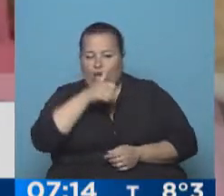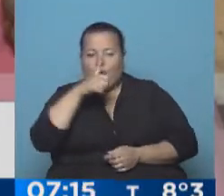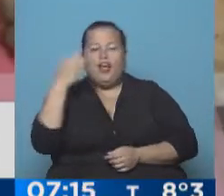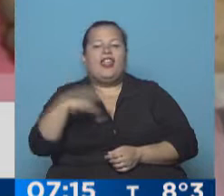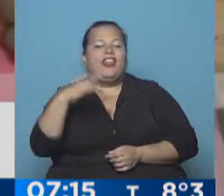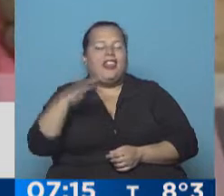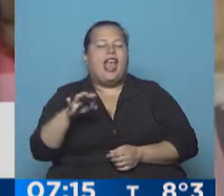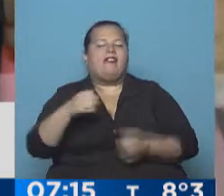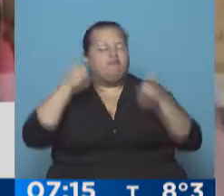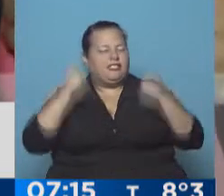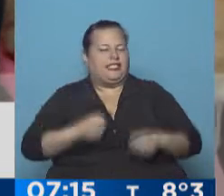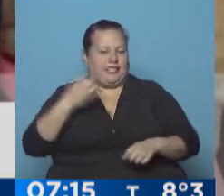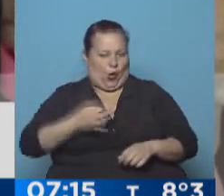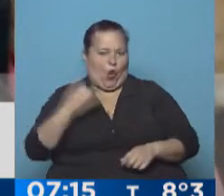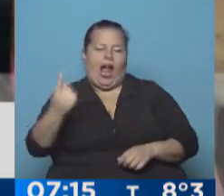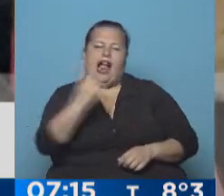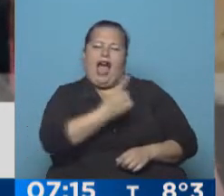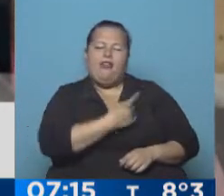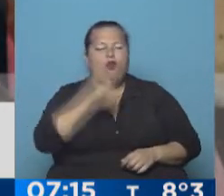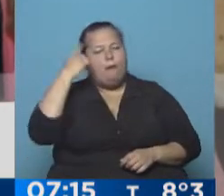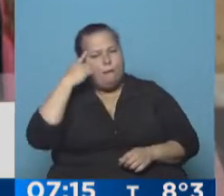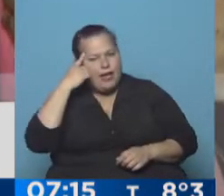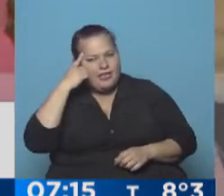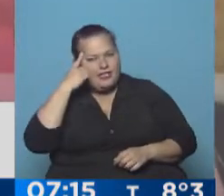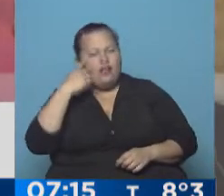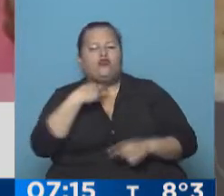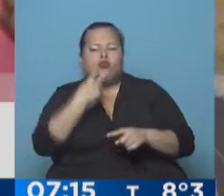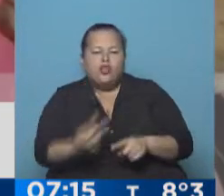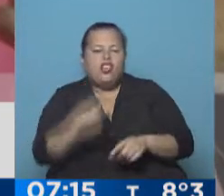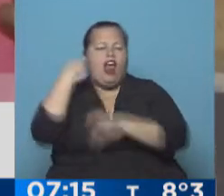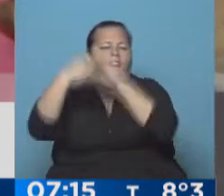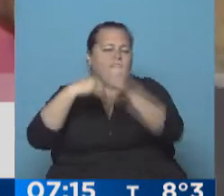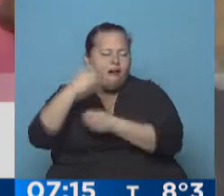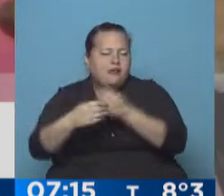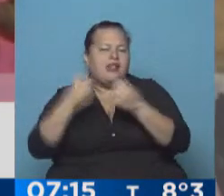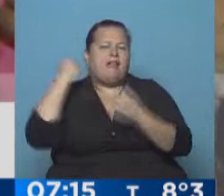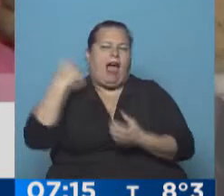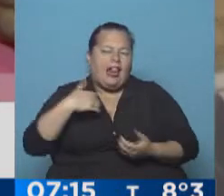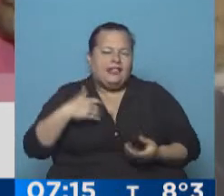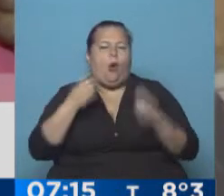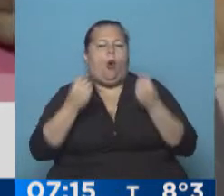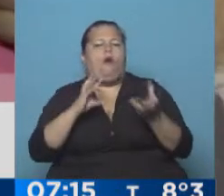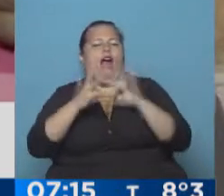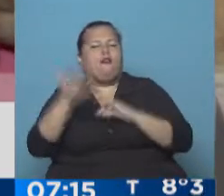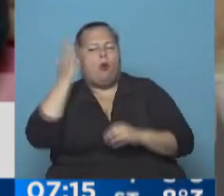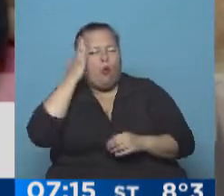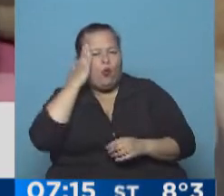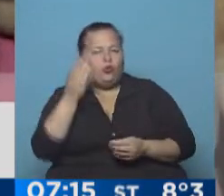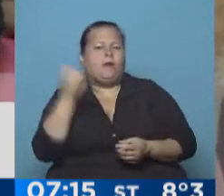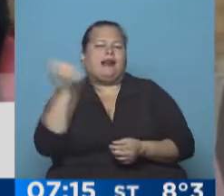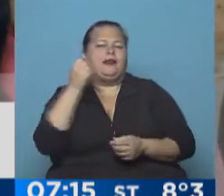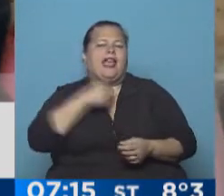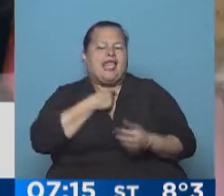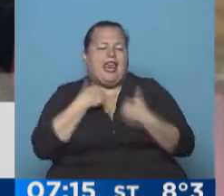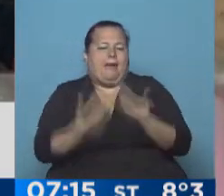ser un voto de convicción, que cada uno tiene que pensar en sus hijos, en su familia, en la patria, en cuál es la cultura de valores que